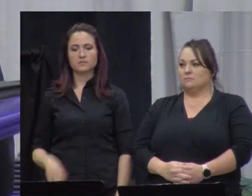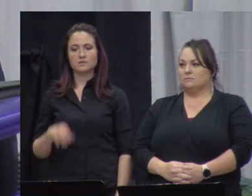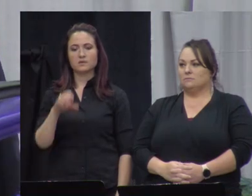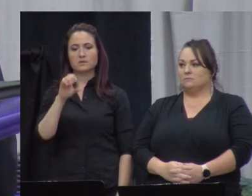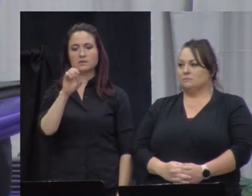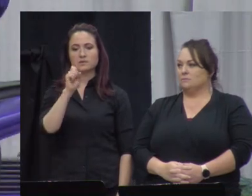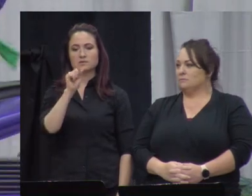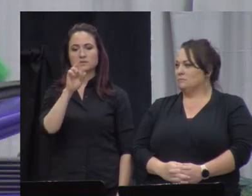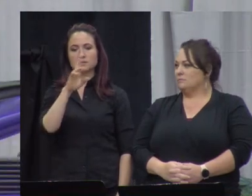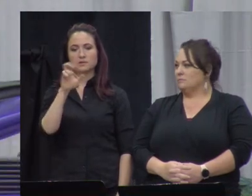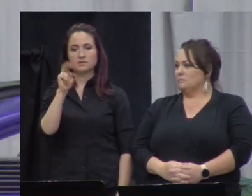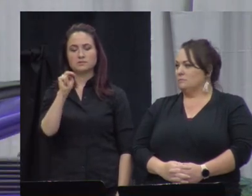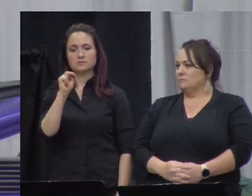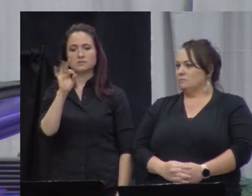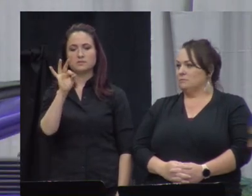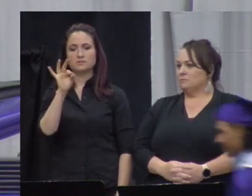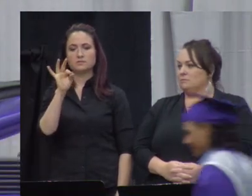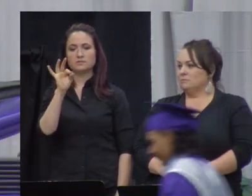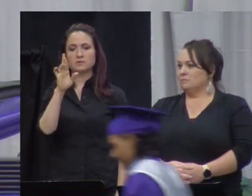Sarai Flores Silva.